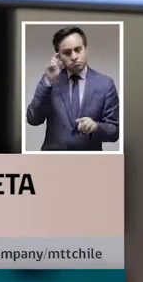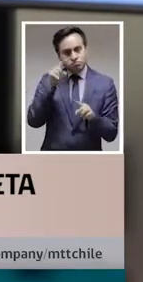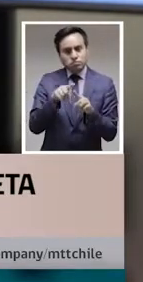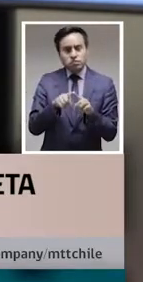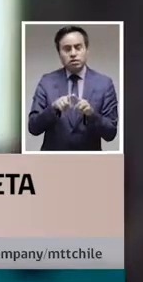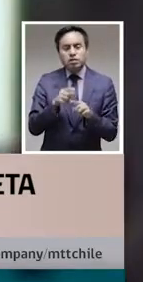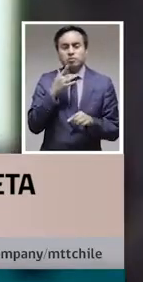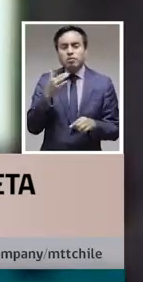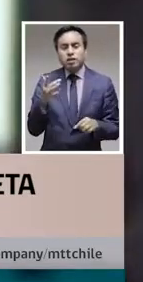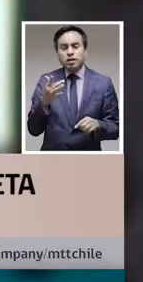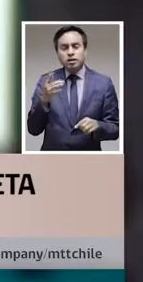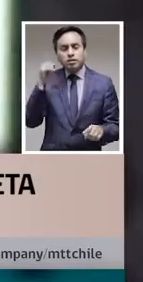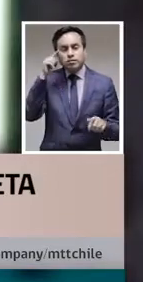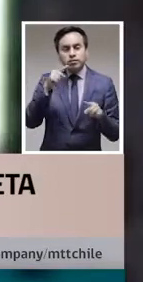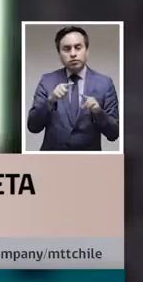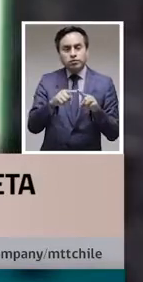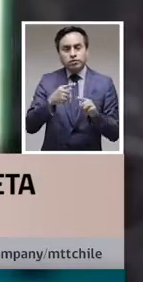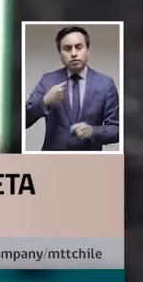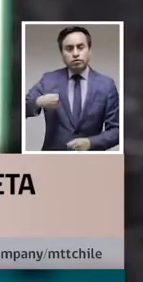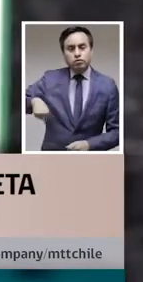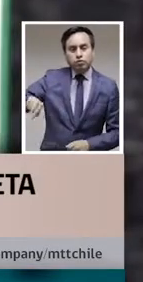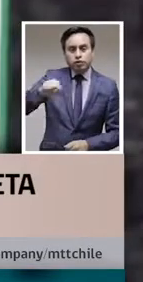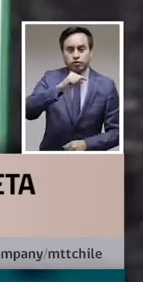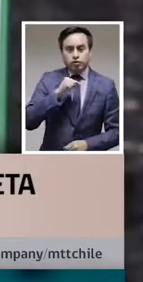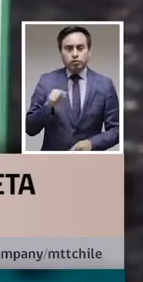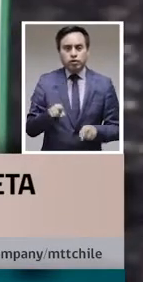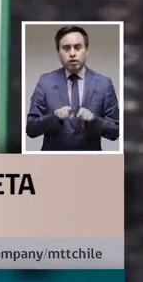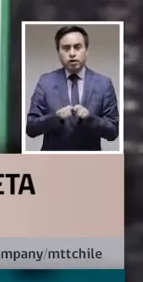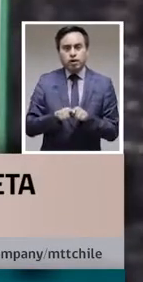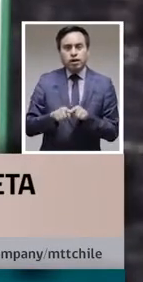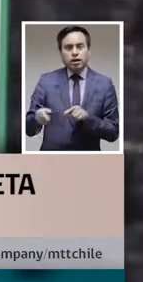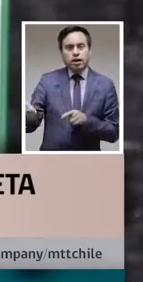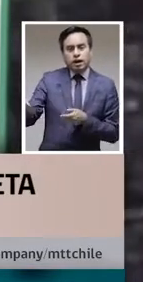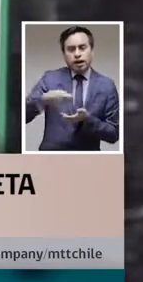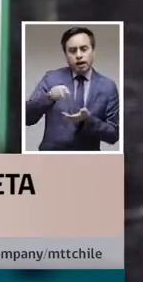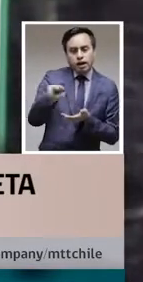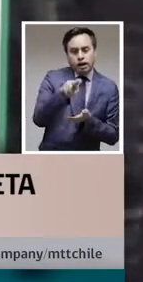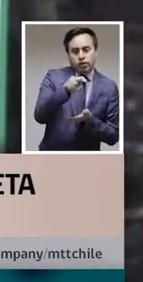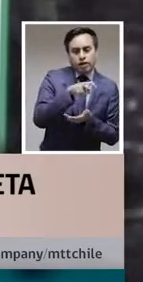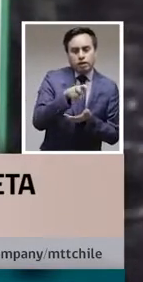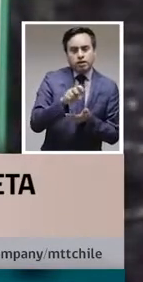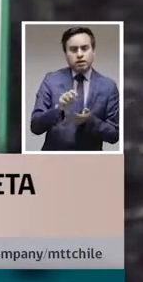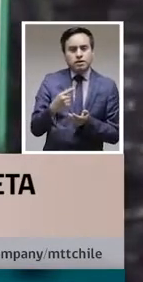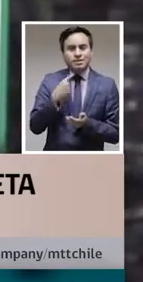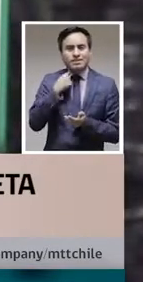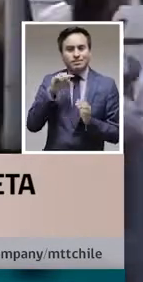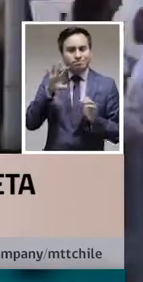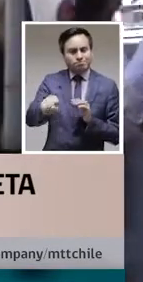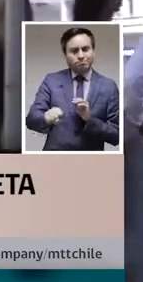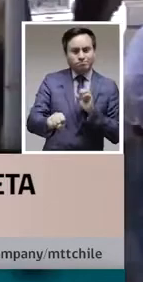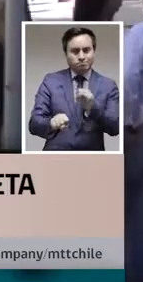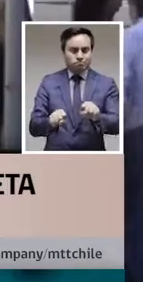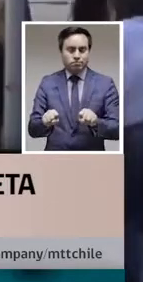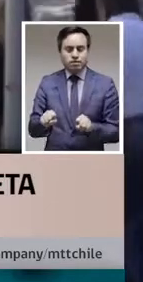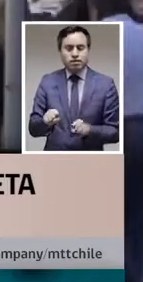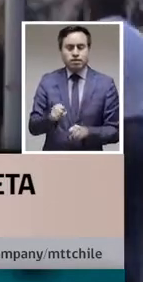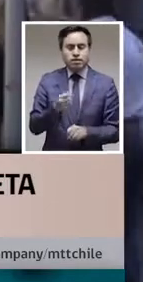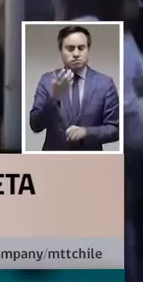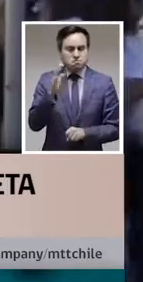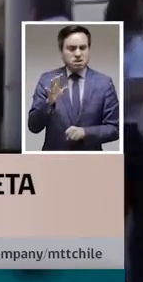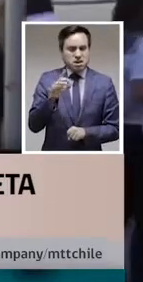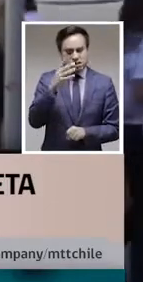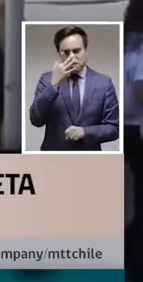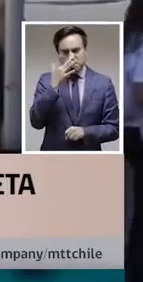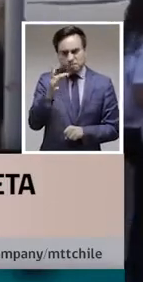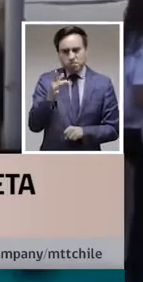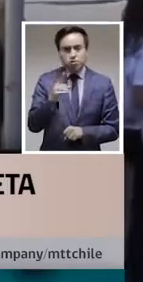Nuestro fin es no es recaudar, no es sorprender malamente a las